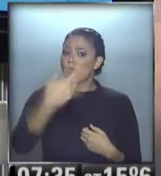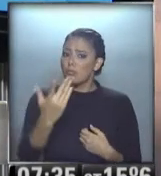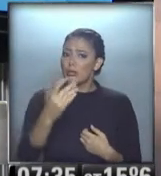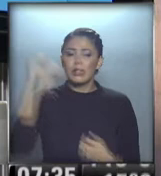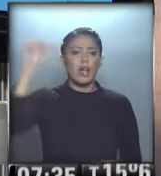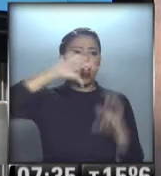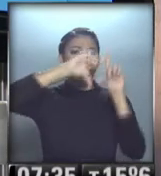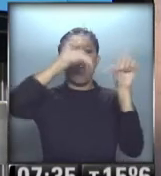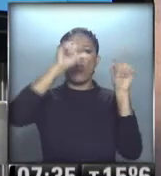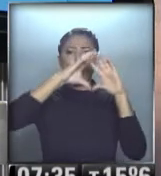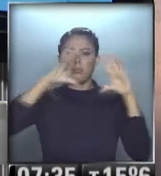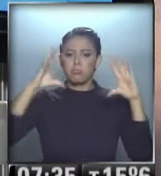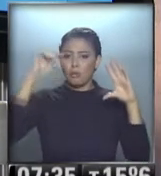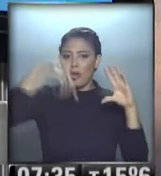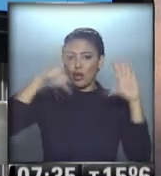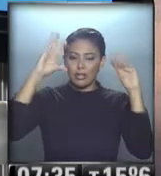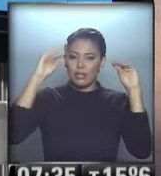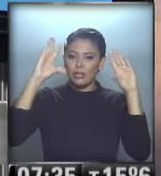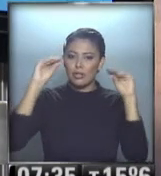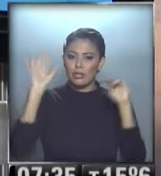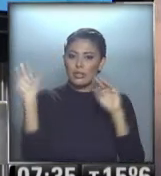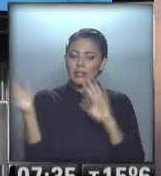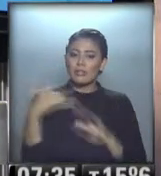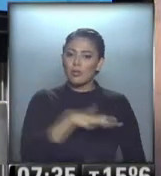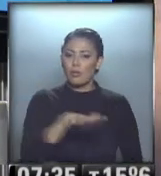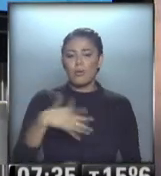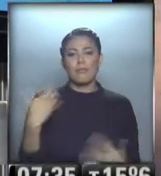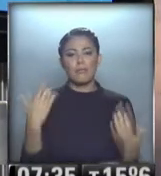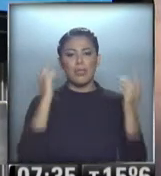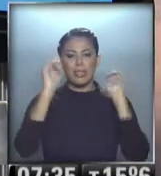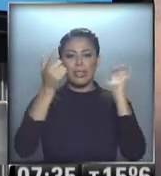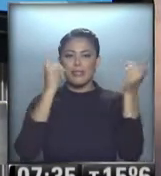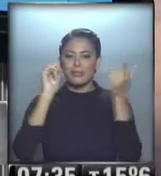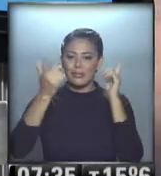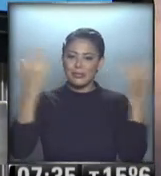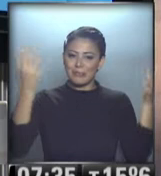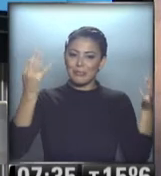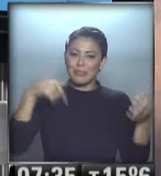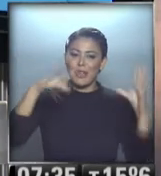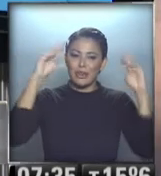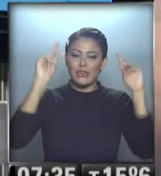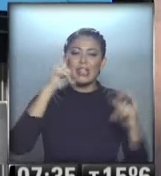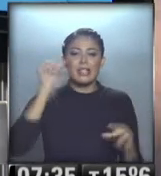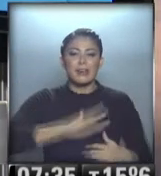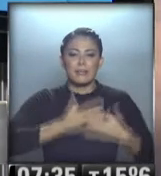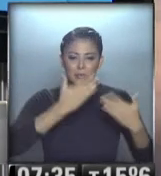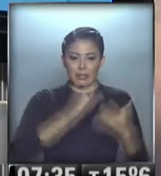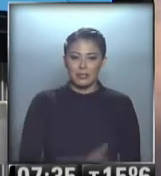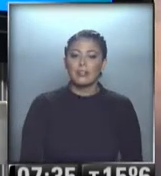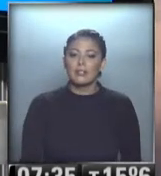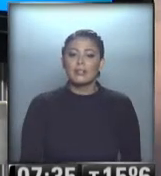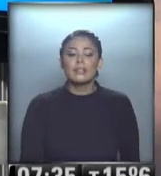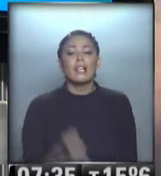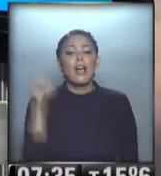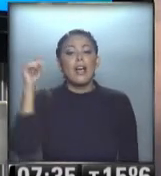luna llena a partir de esta noche en nuestra zona, así que a disfrutar a full de la noche de los enamorados, ¿eh?